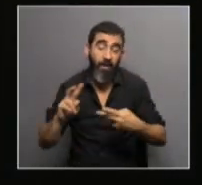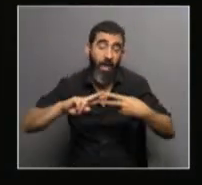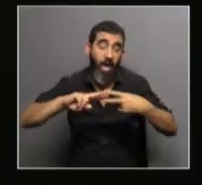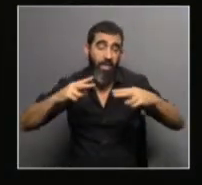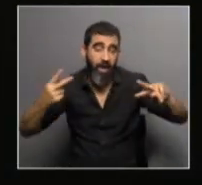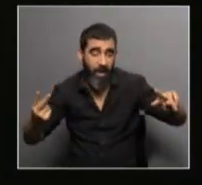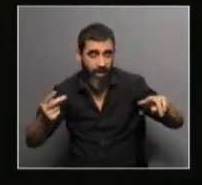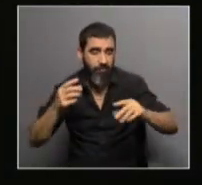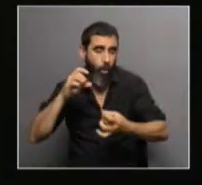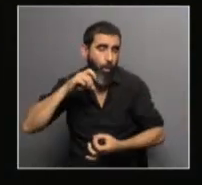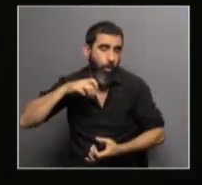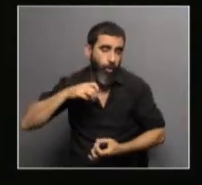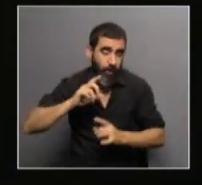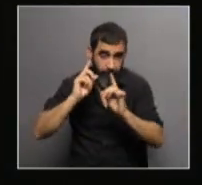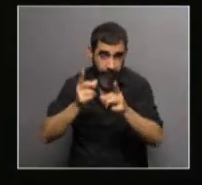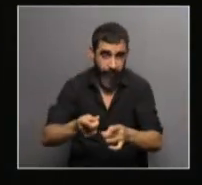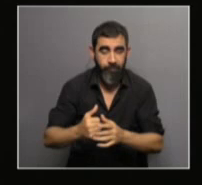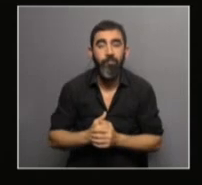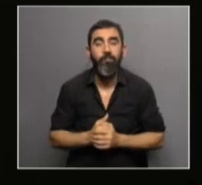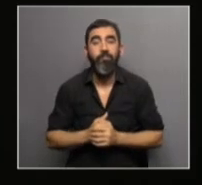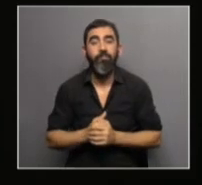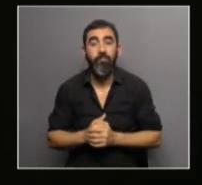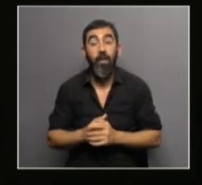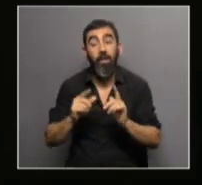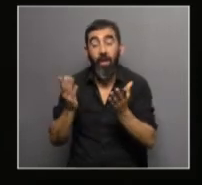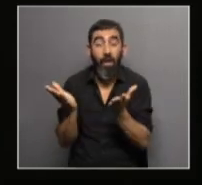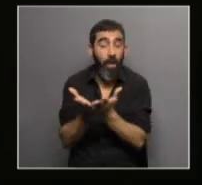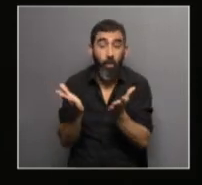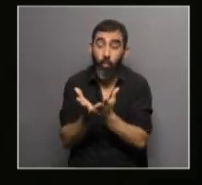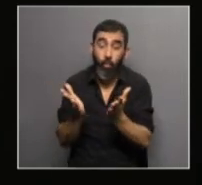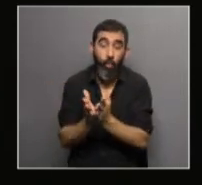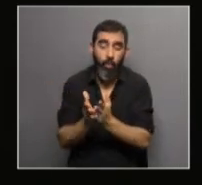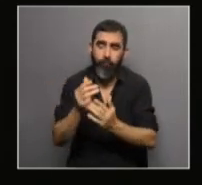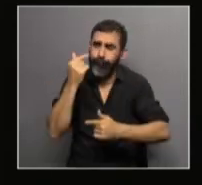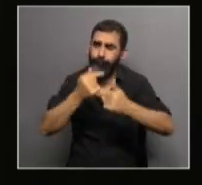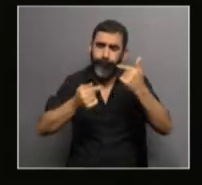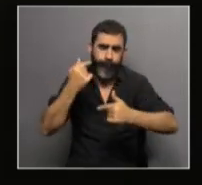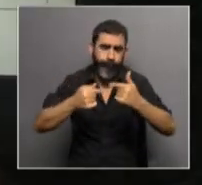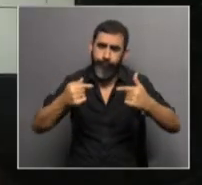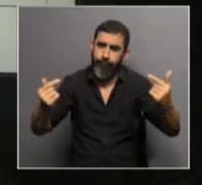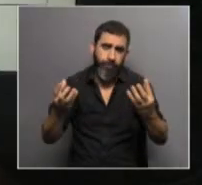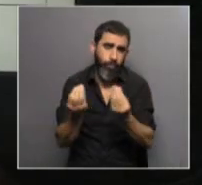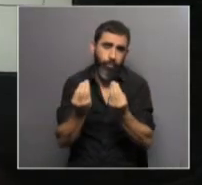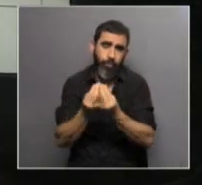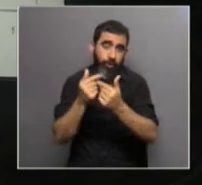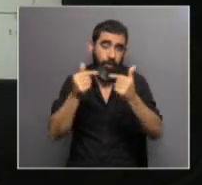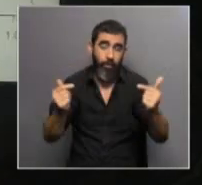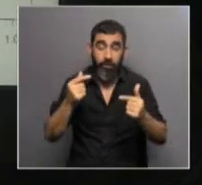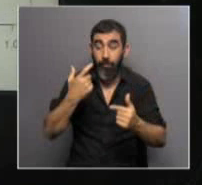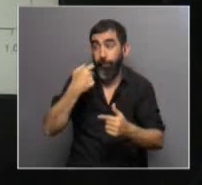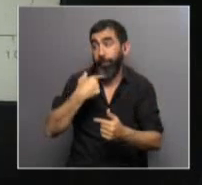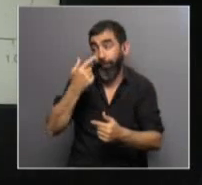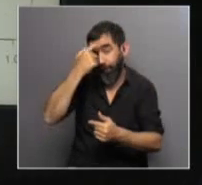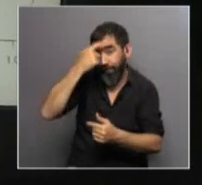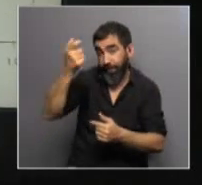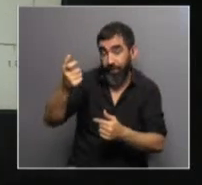de proteínas y estudiar lo que estudia son una sopa de letras gigantes el científico